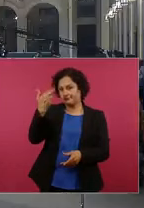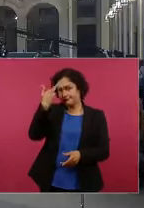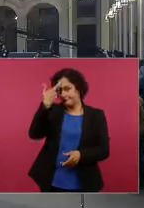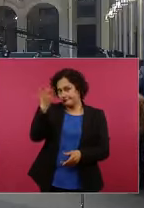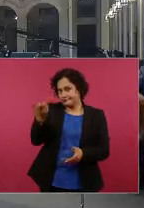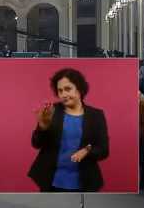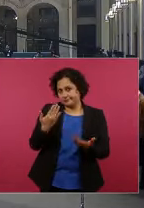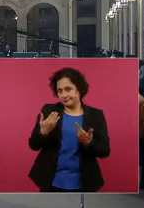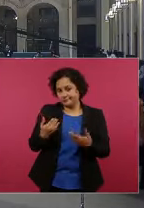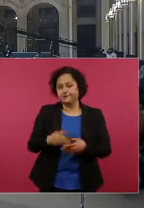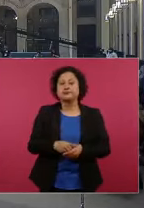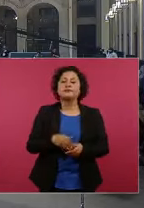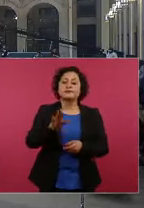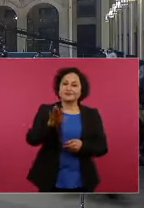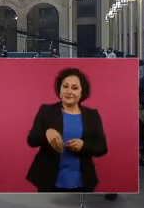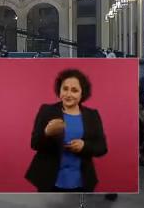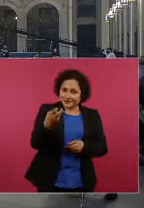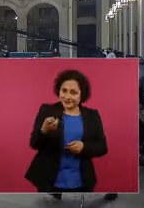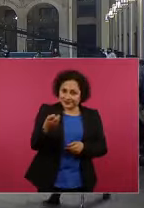está.